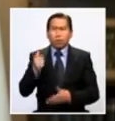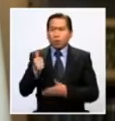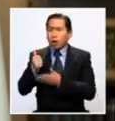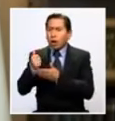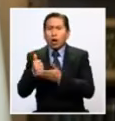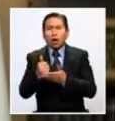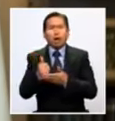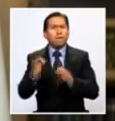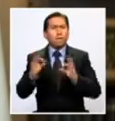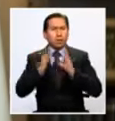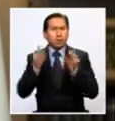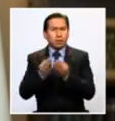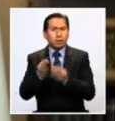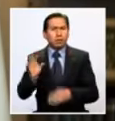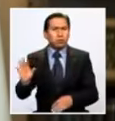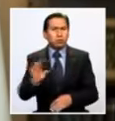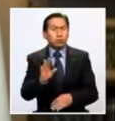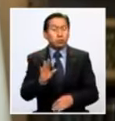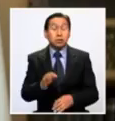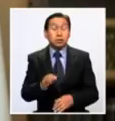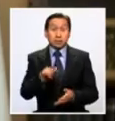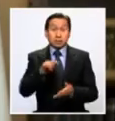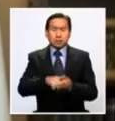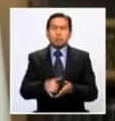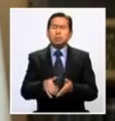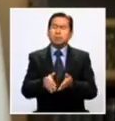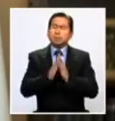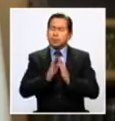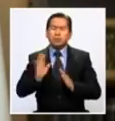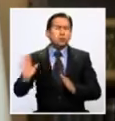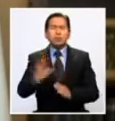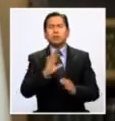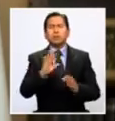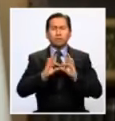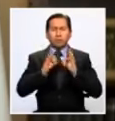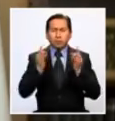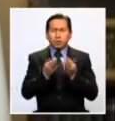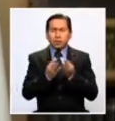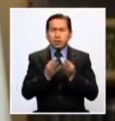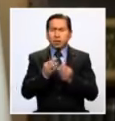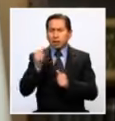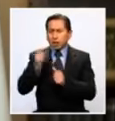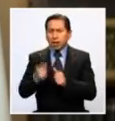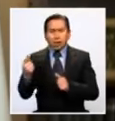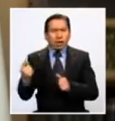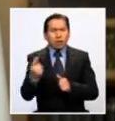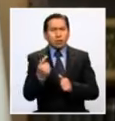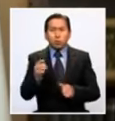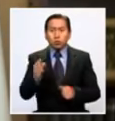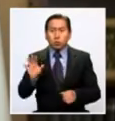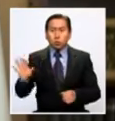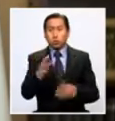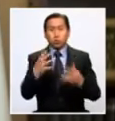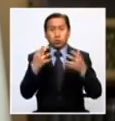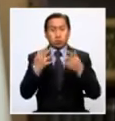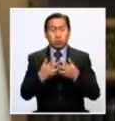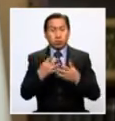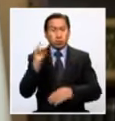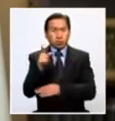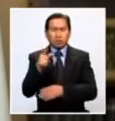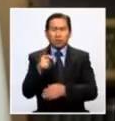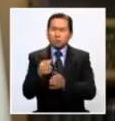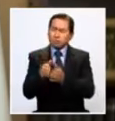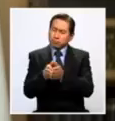familias. Por eso quiero pedir a cada familia y quiero pedir a cada empresa boliviana que